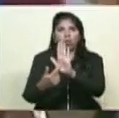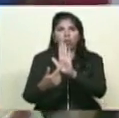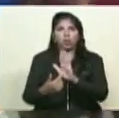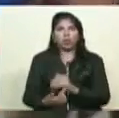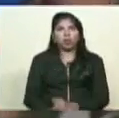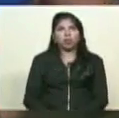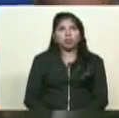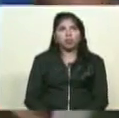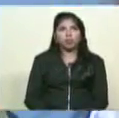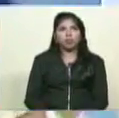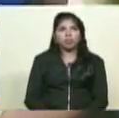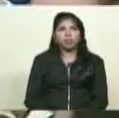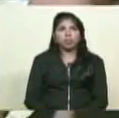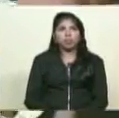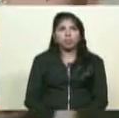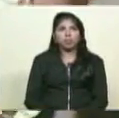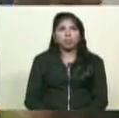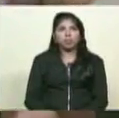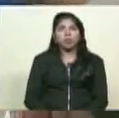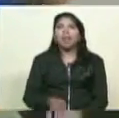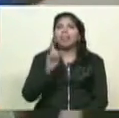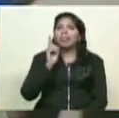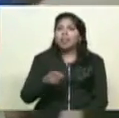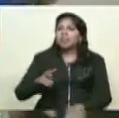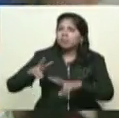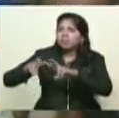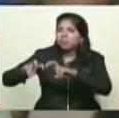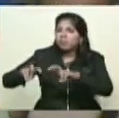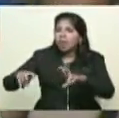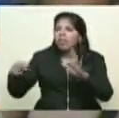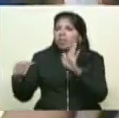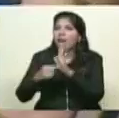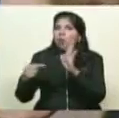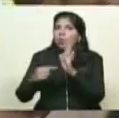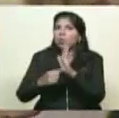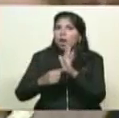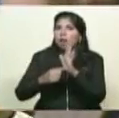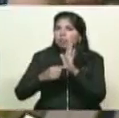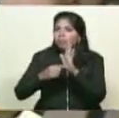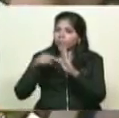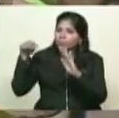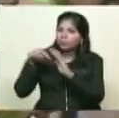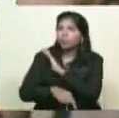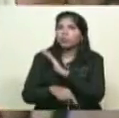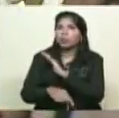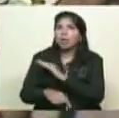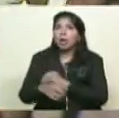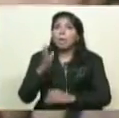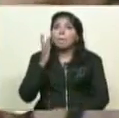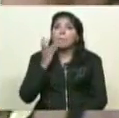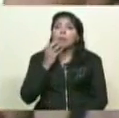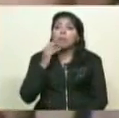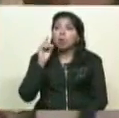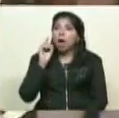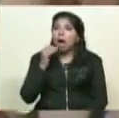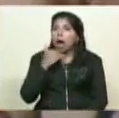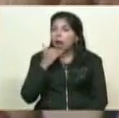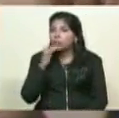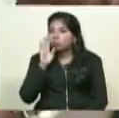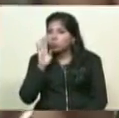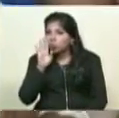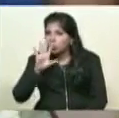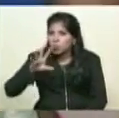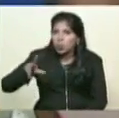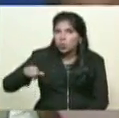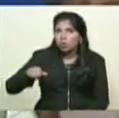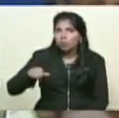queremos pedirle, señor presidente, que se revise a fondo esa deuda que hay ahí. Y si hay actos ilícitos, que sean sancionados con todo el peso de